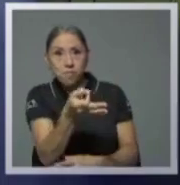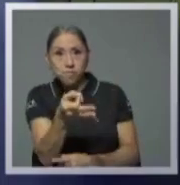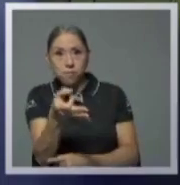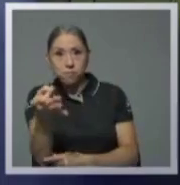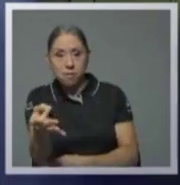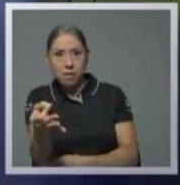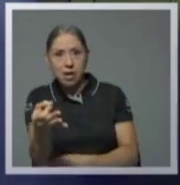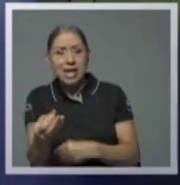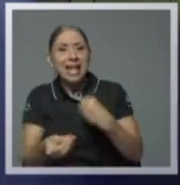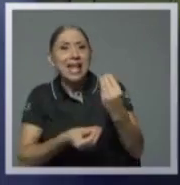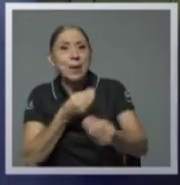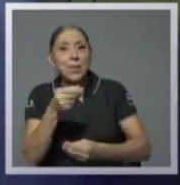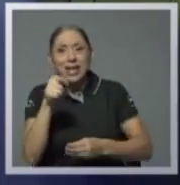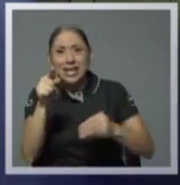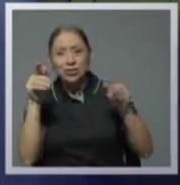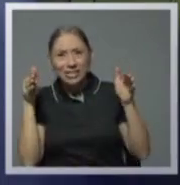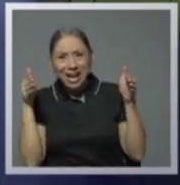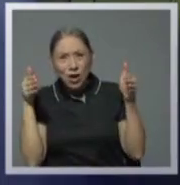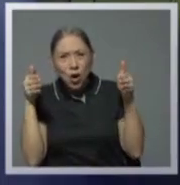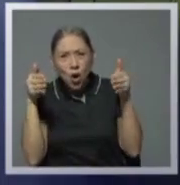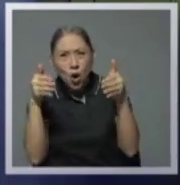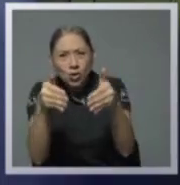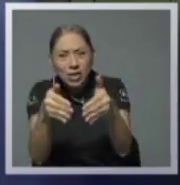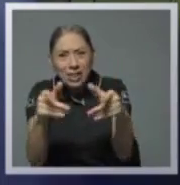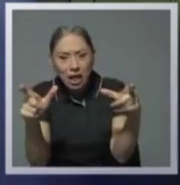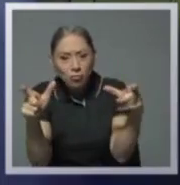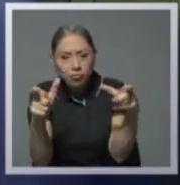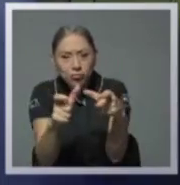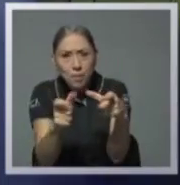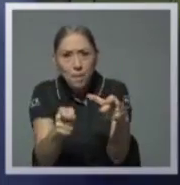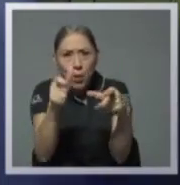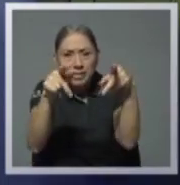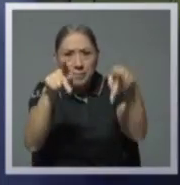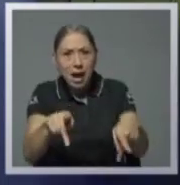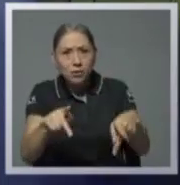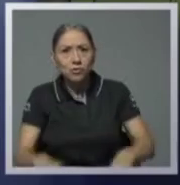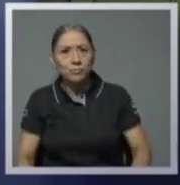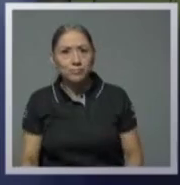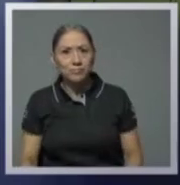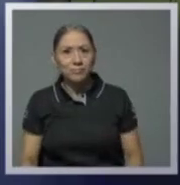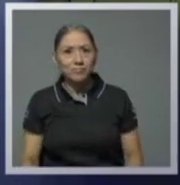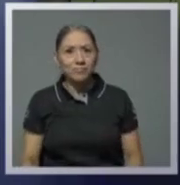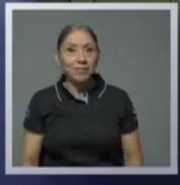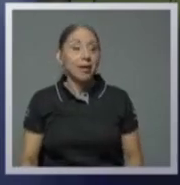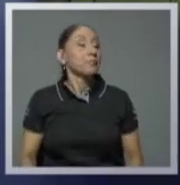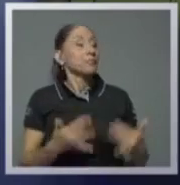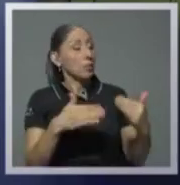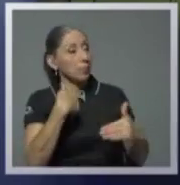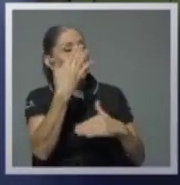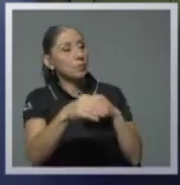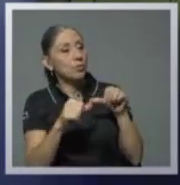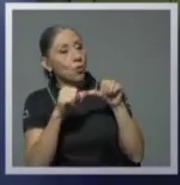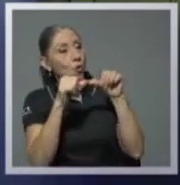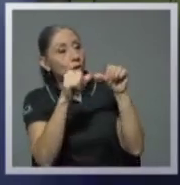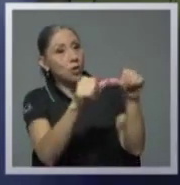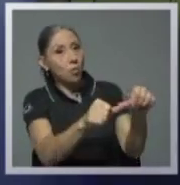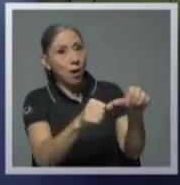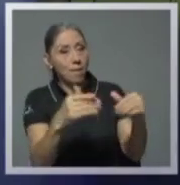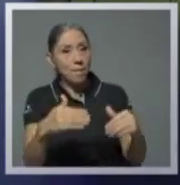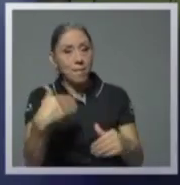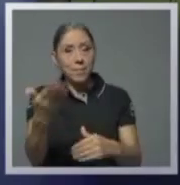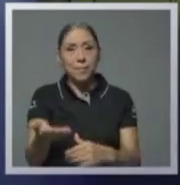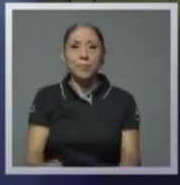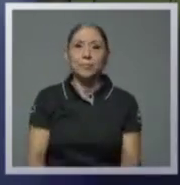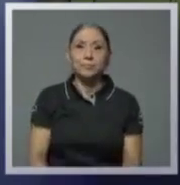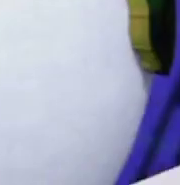está concentrado en pocas manos. Continuamos, don Gerardo, una vez que el canal nos invite a hacerlo.